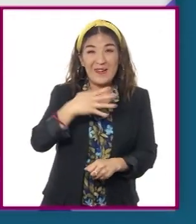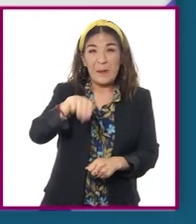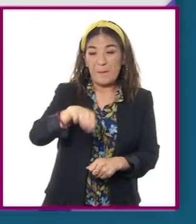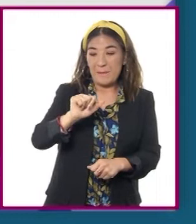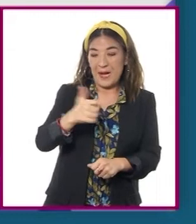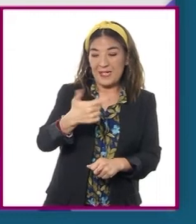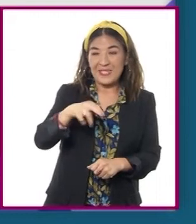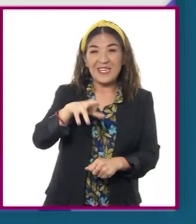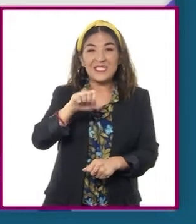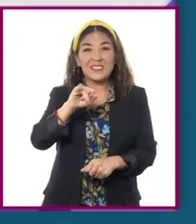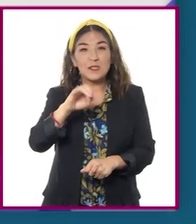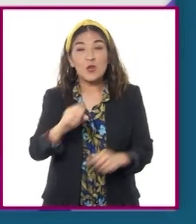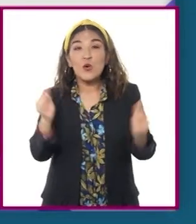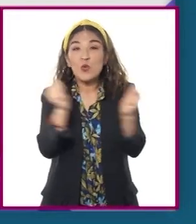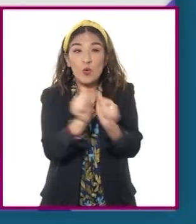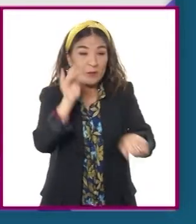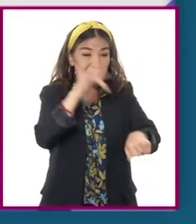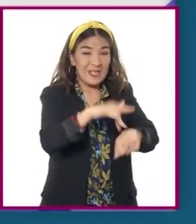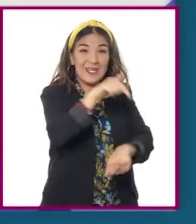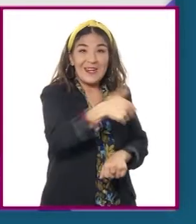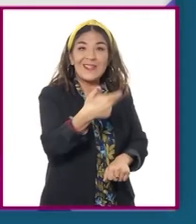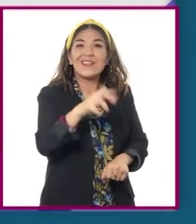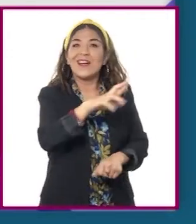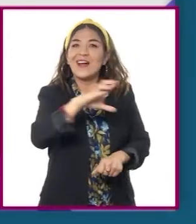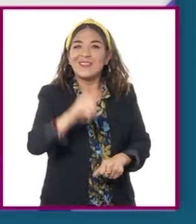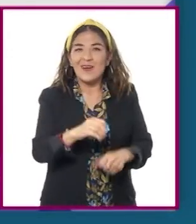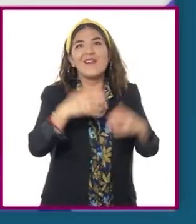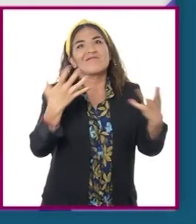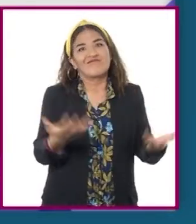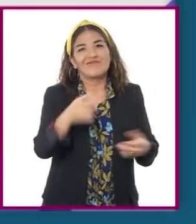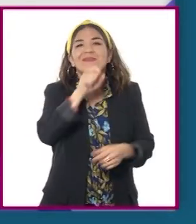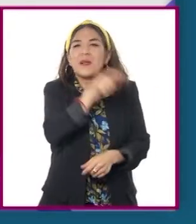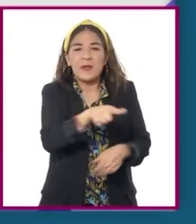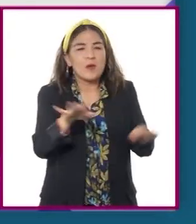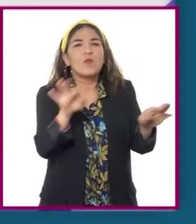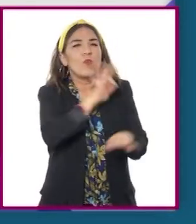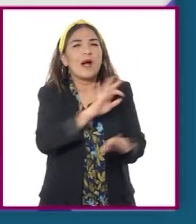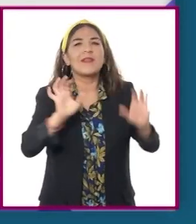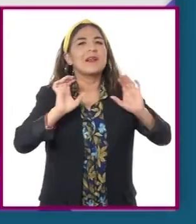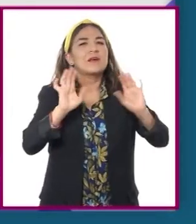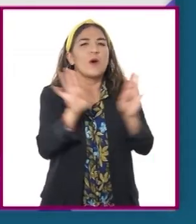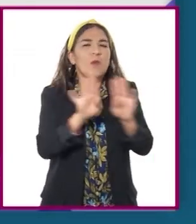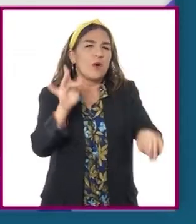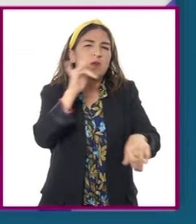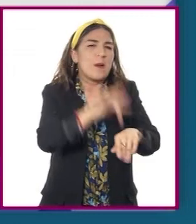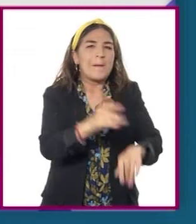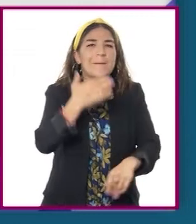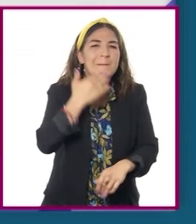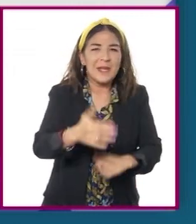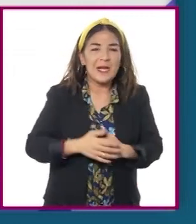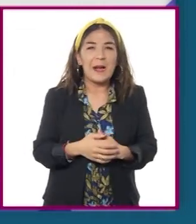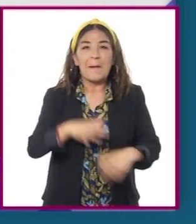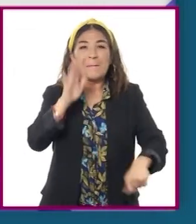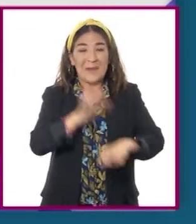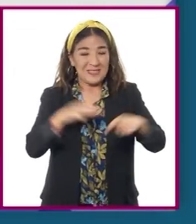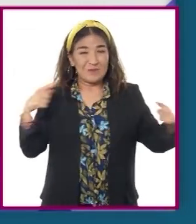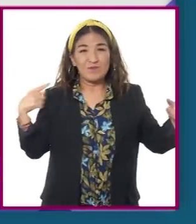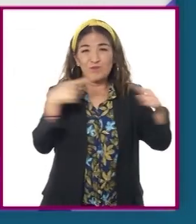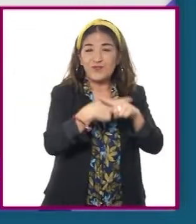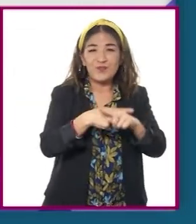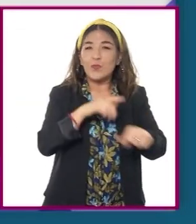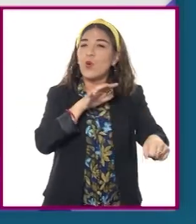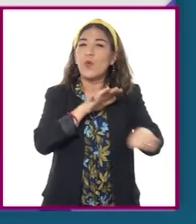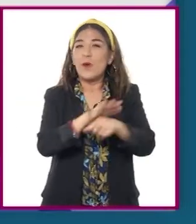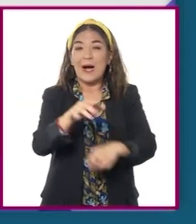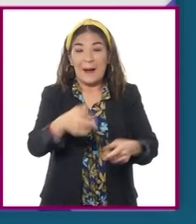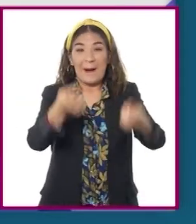contacto con el hierro, este no se va a ver afectado por la corrosión. Así los metales más reactivos, los